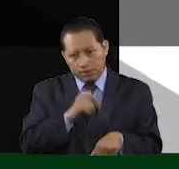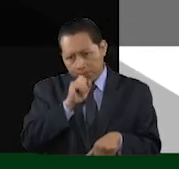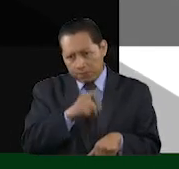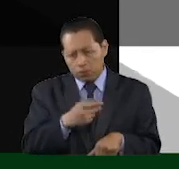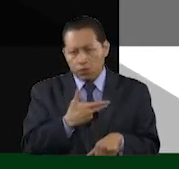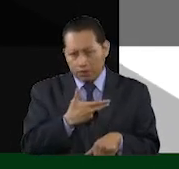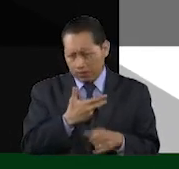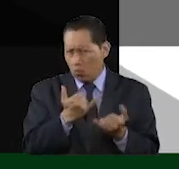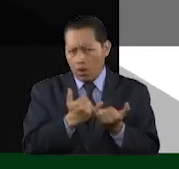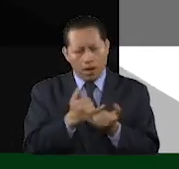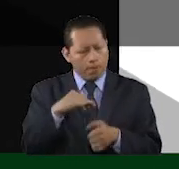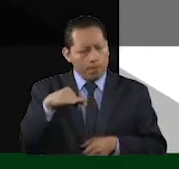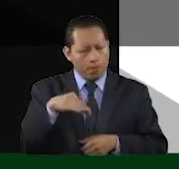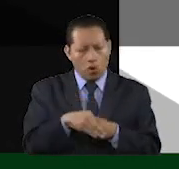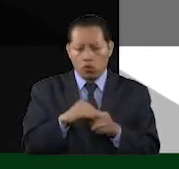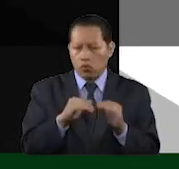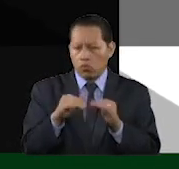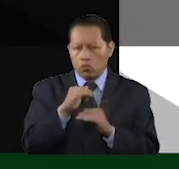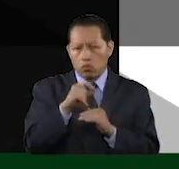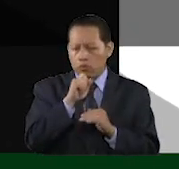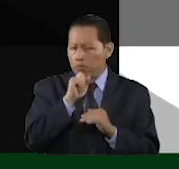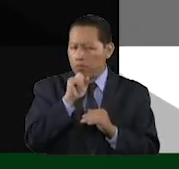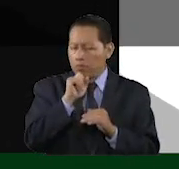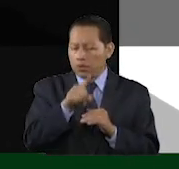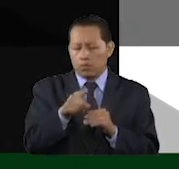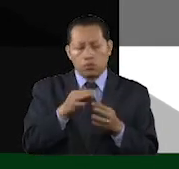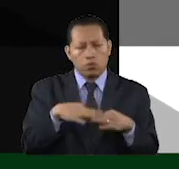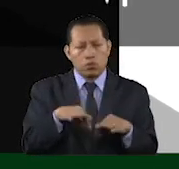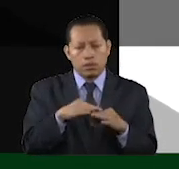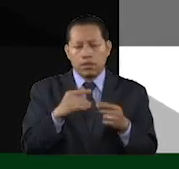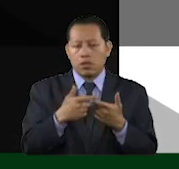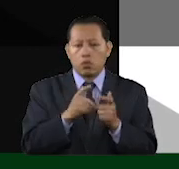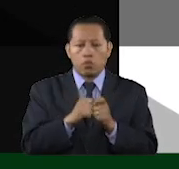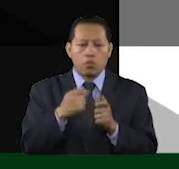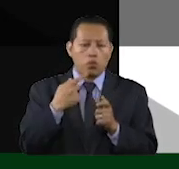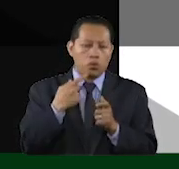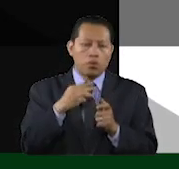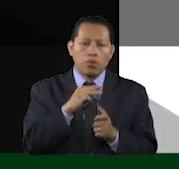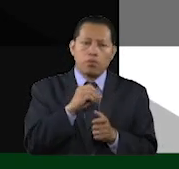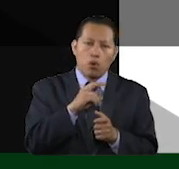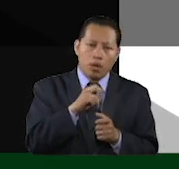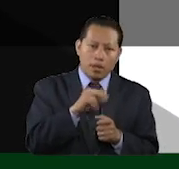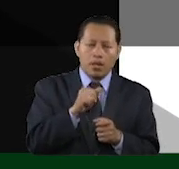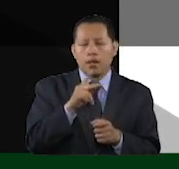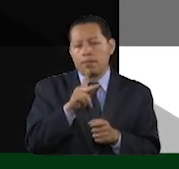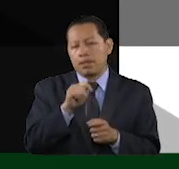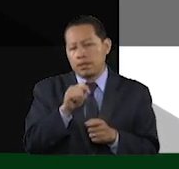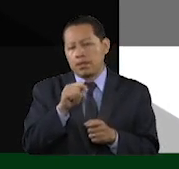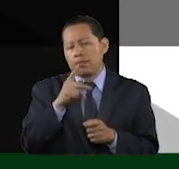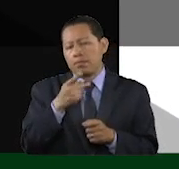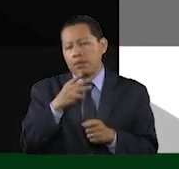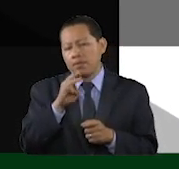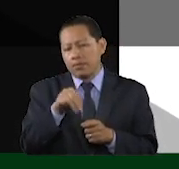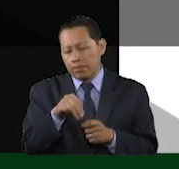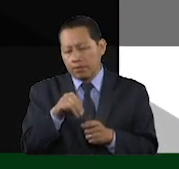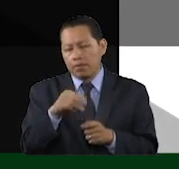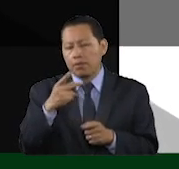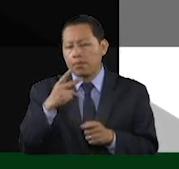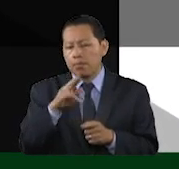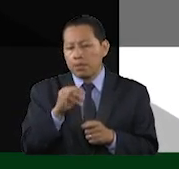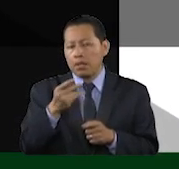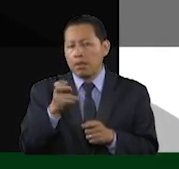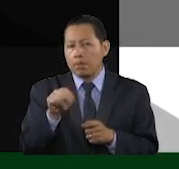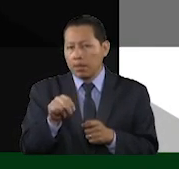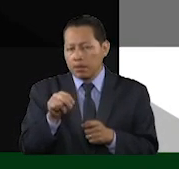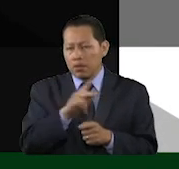voto ponderado, donde el grupo parlamentario de Morena, del PT, del Verde, del PRI, del